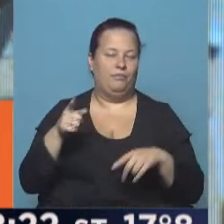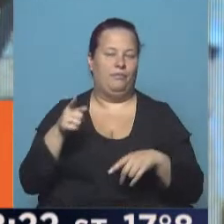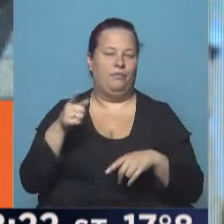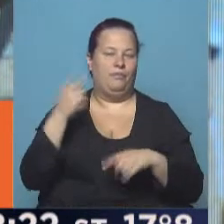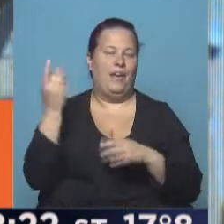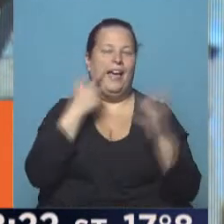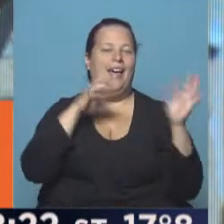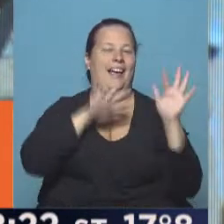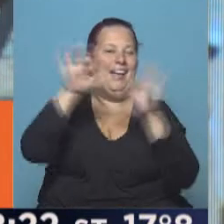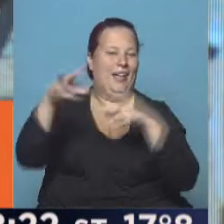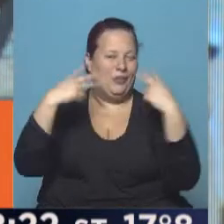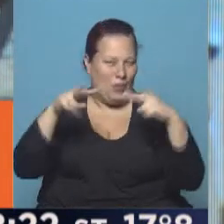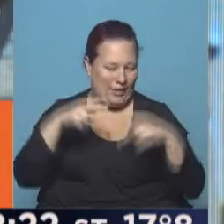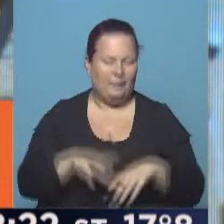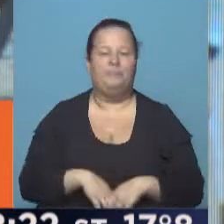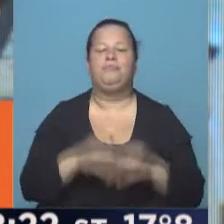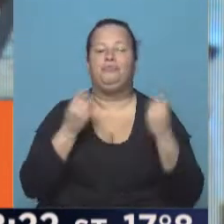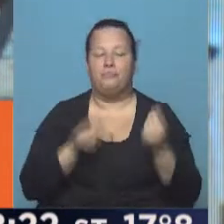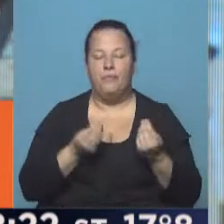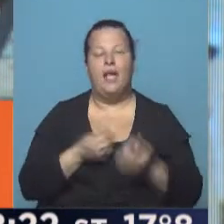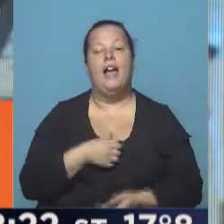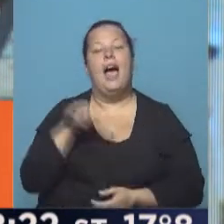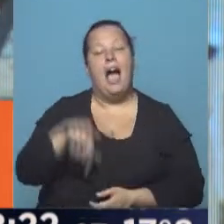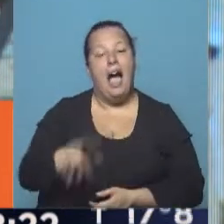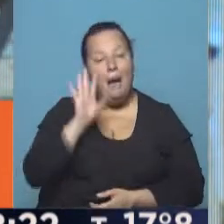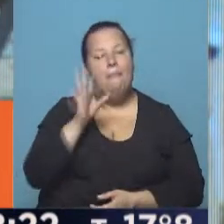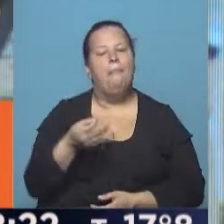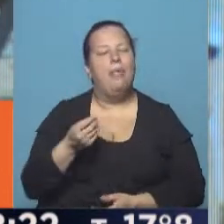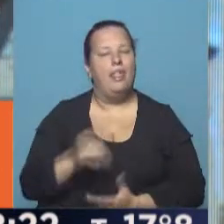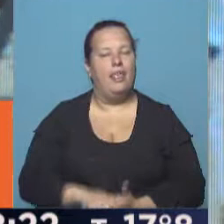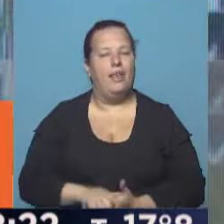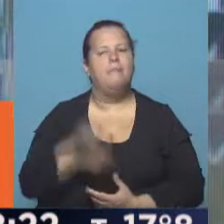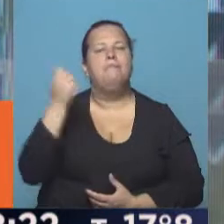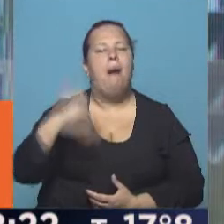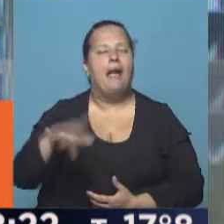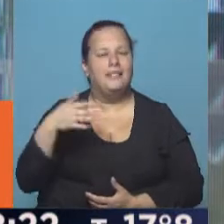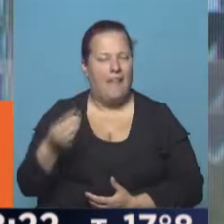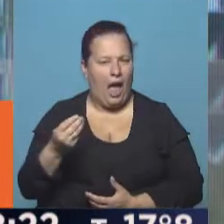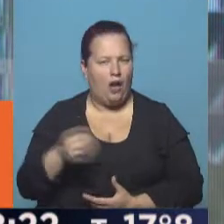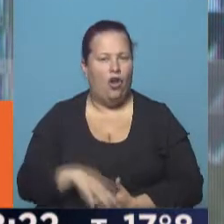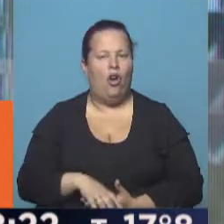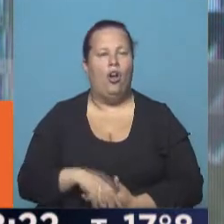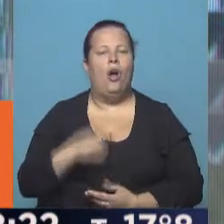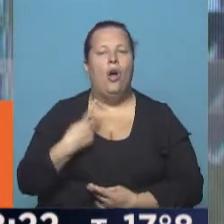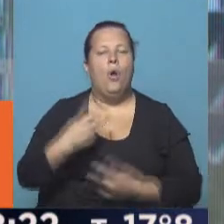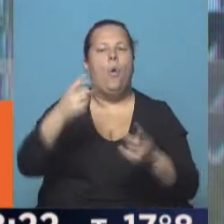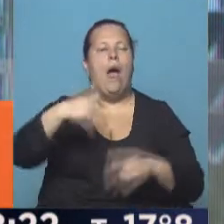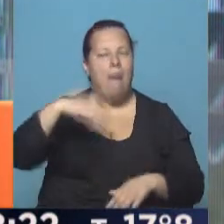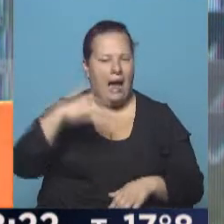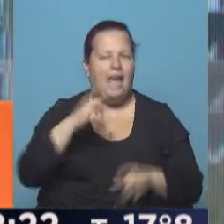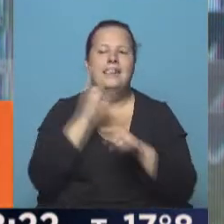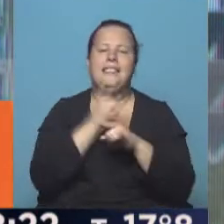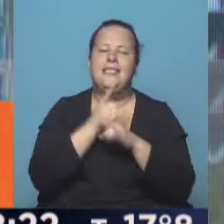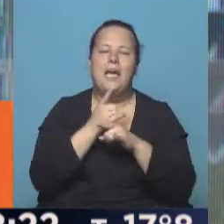de los que reciben a los turistas. El tema, lo que vemos ahora es que se encarecieron mucho los destinos más caros. Sigue